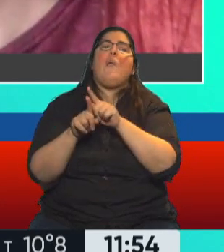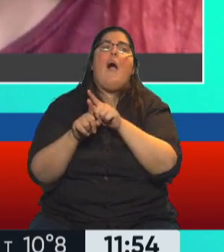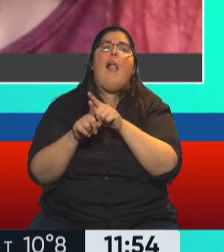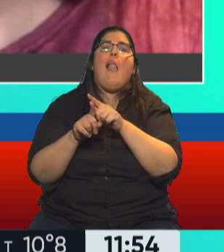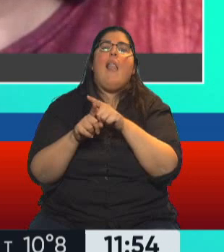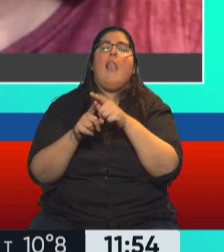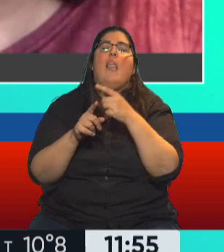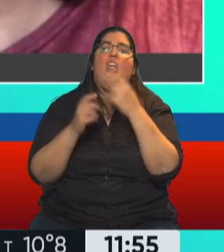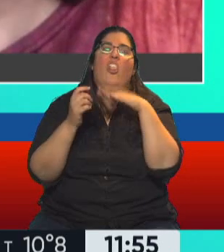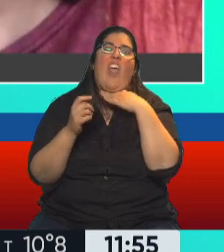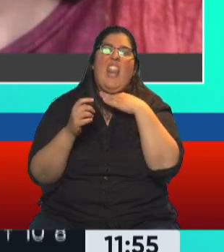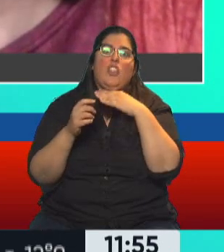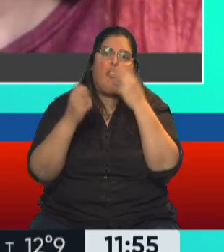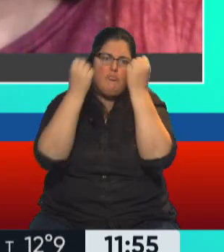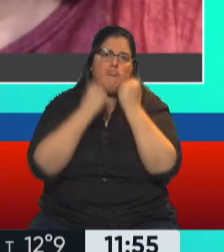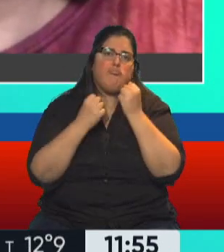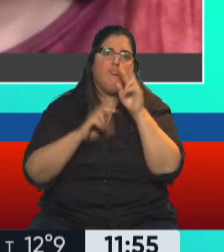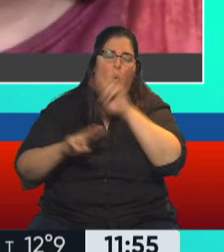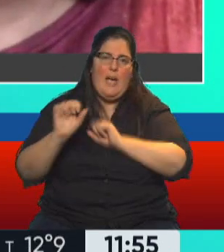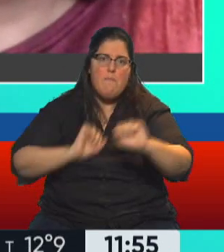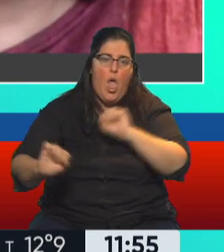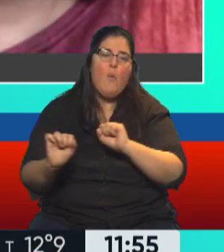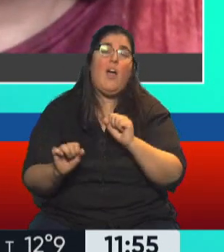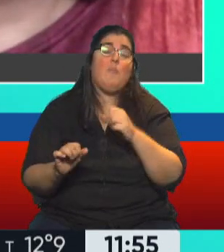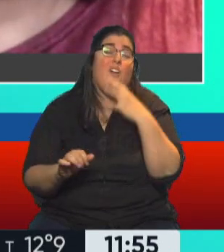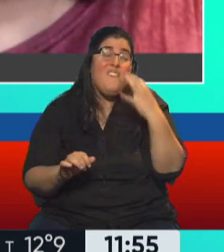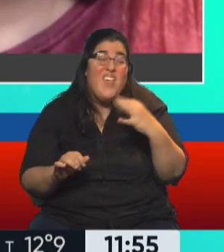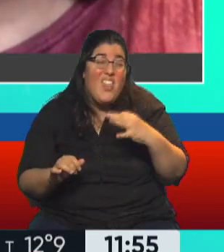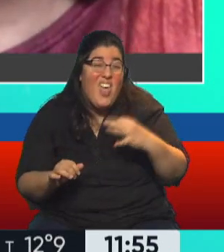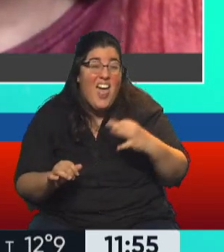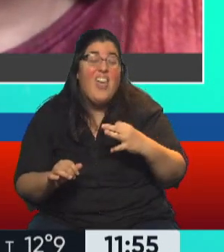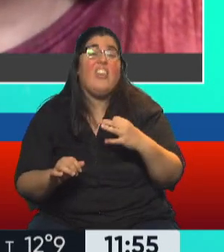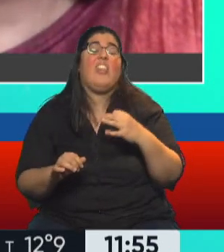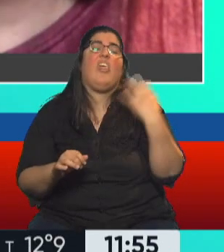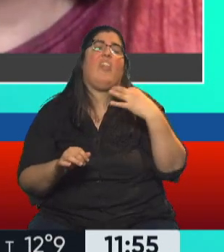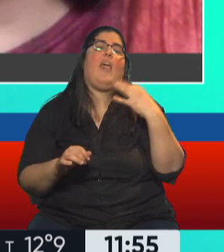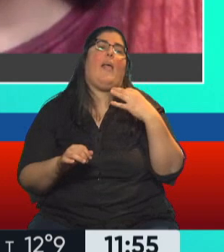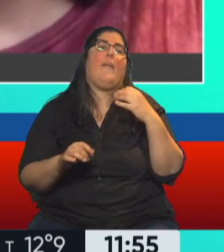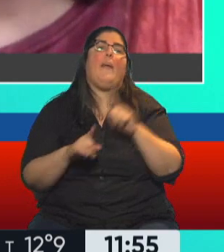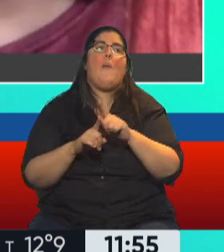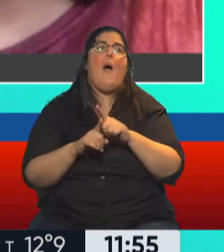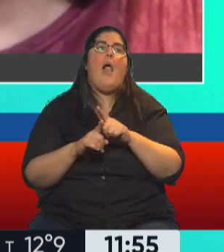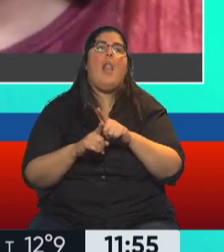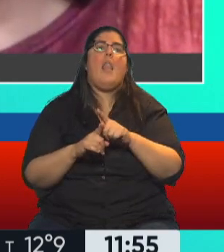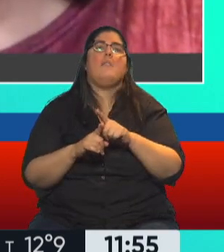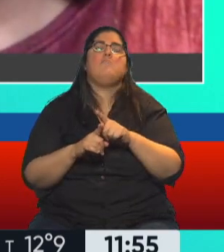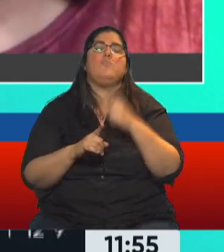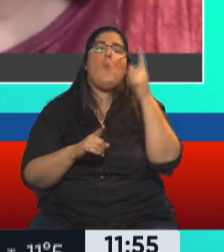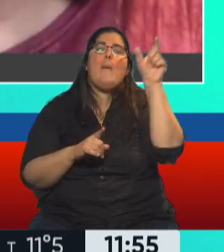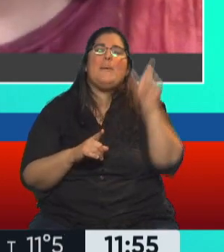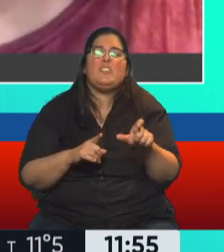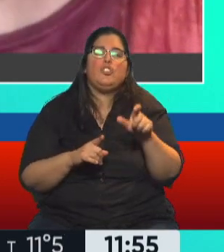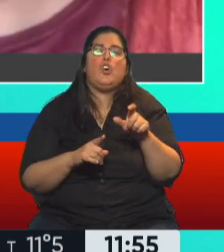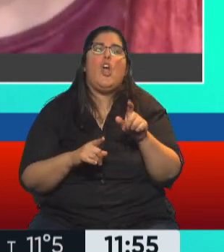para considerarse apología, tiene que ser apología a una persona que esté defendiendo a una persona que ha